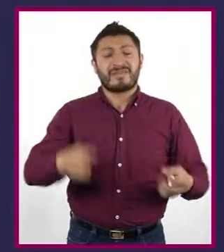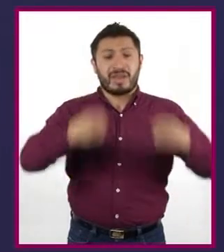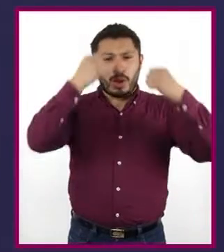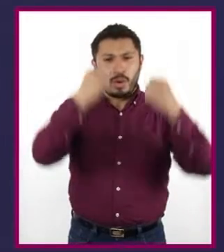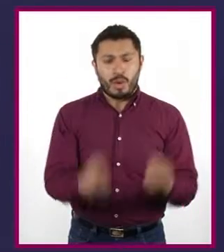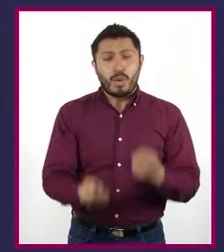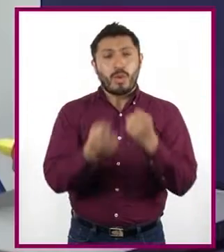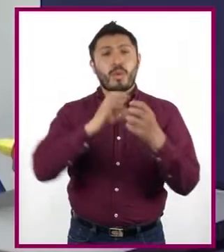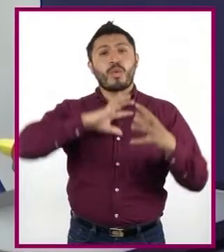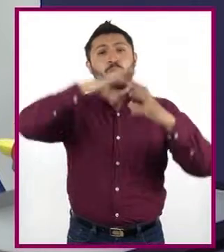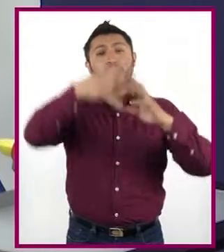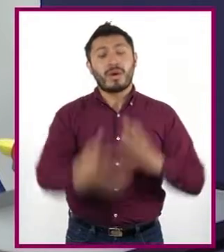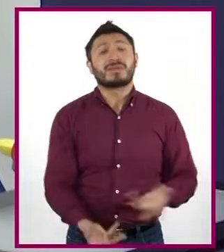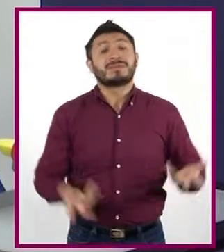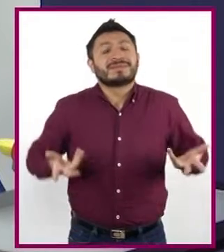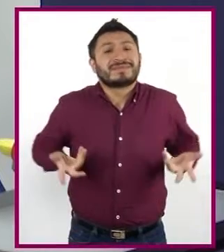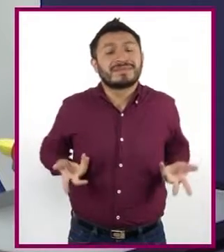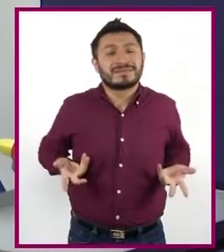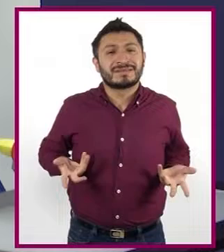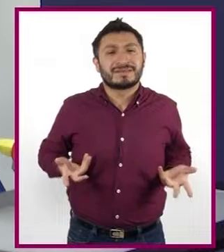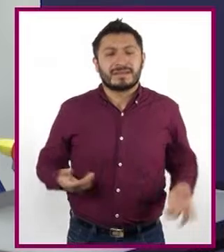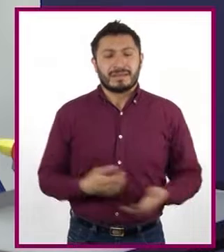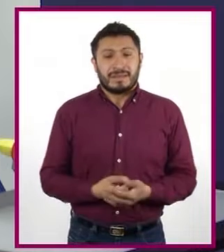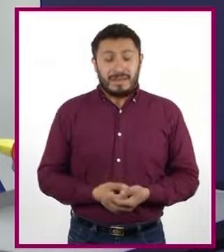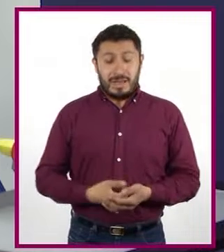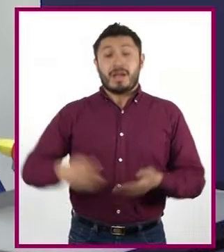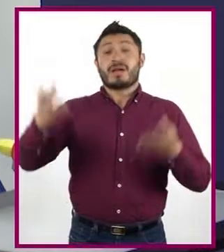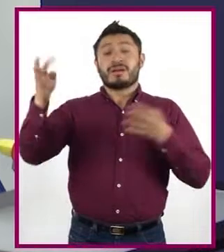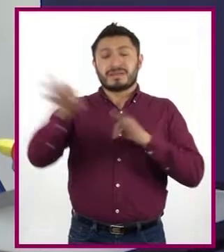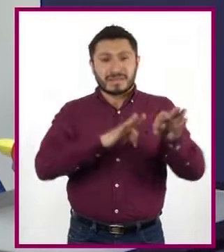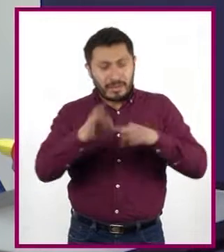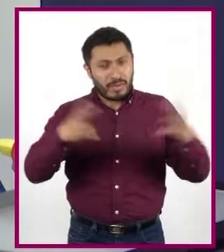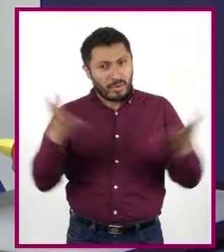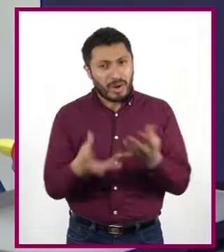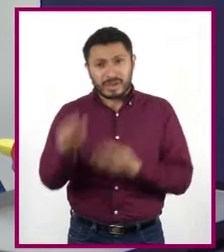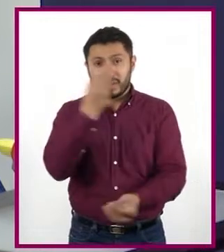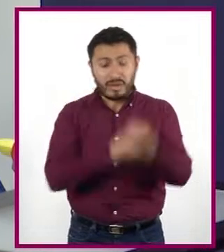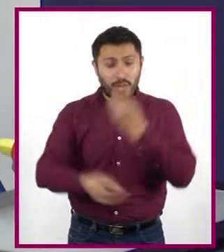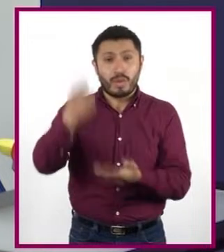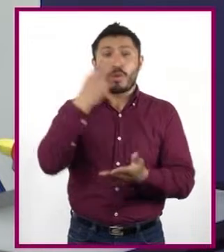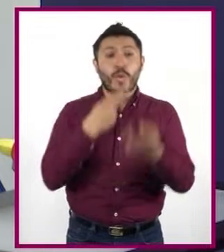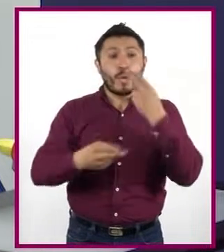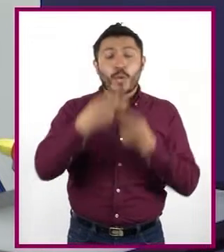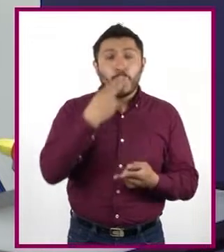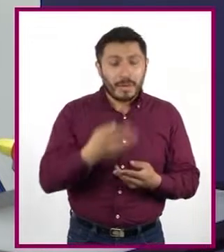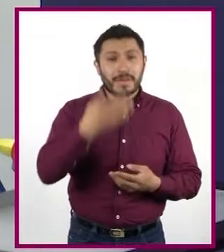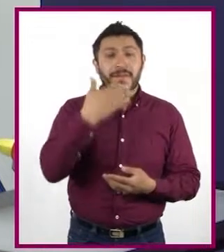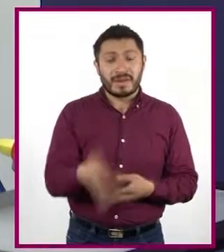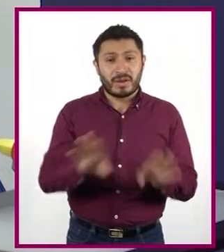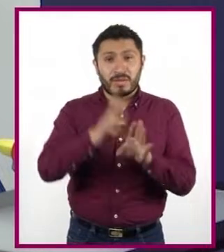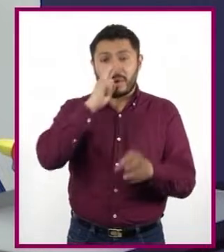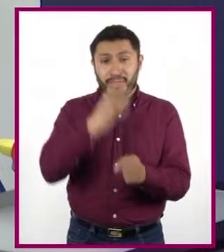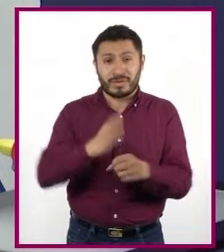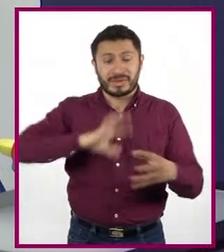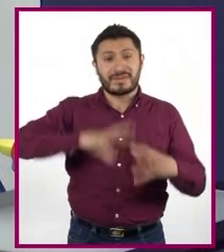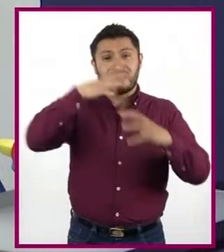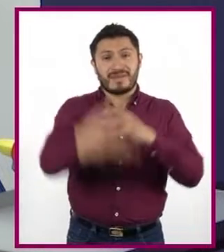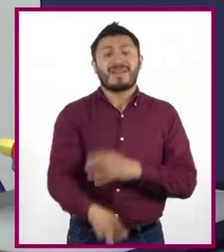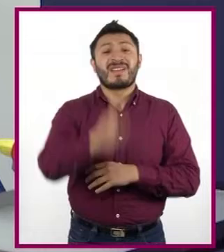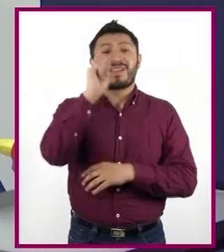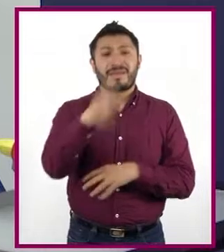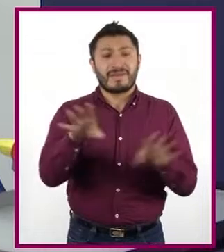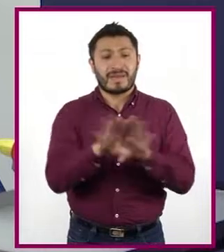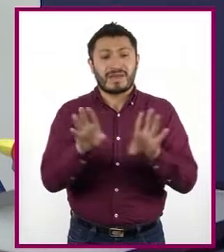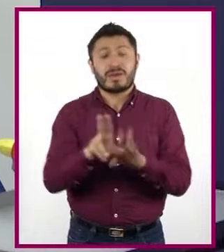ambiental? A que la producción y consumo de los alimentos sea de manera responsable con el ambiente, es decir,